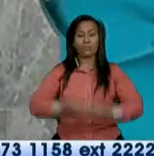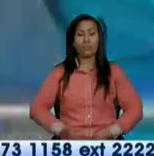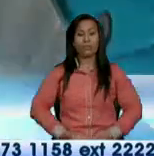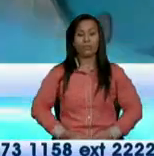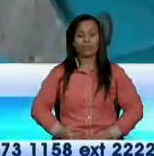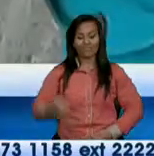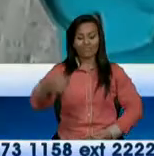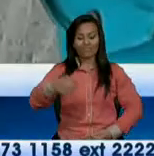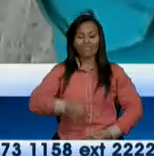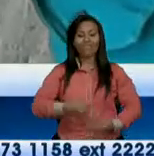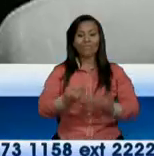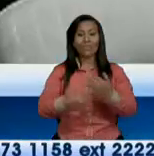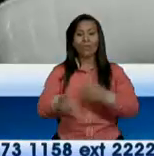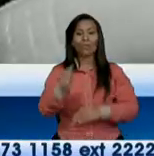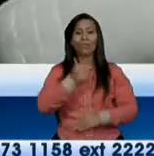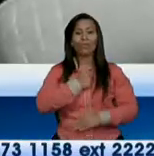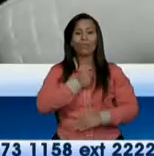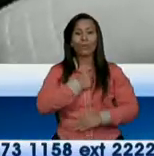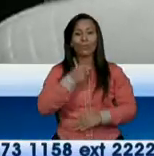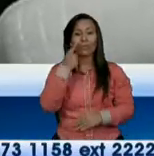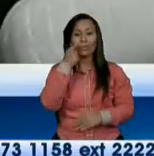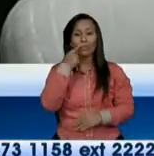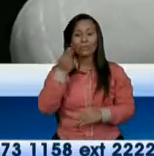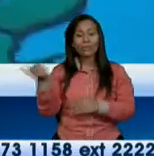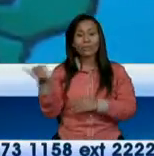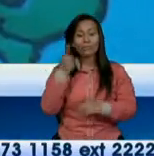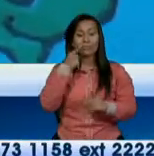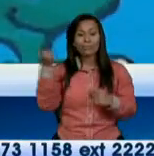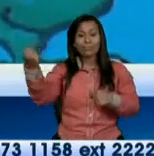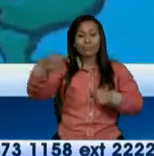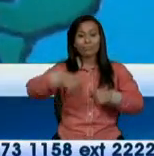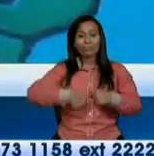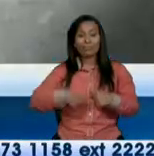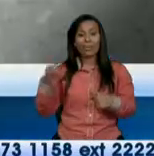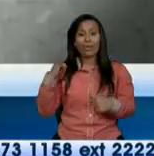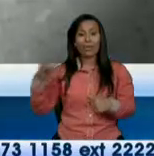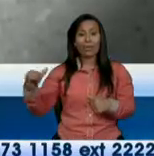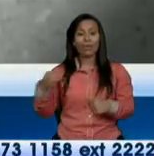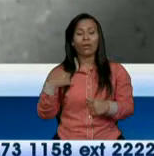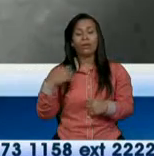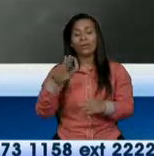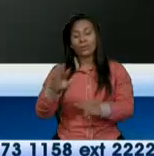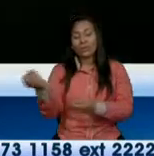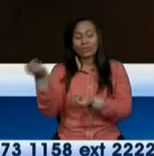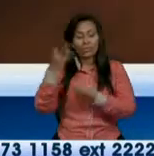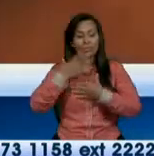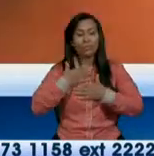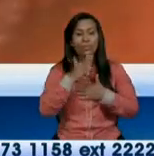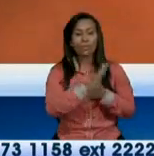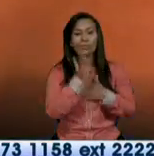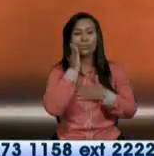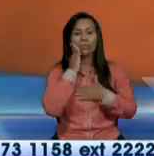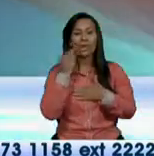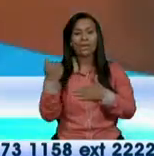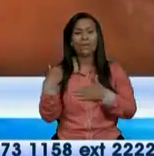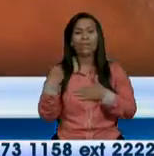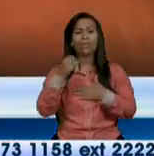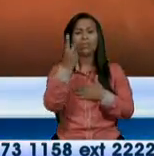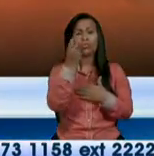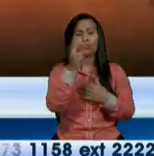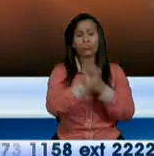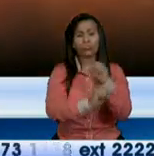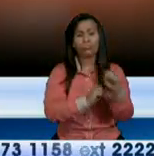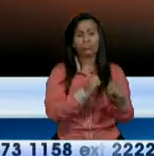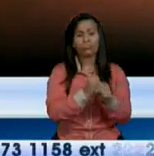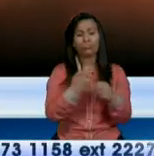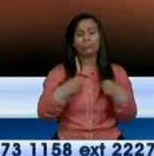y el hijo que espera sería de su propio padre. Así lo denunció su progenitora. Tiene recién 12 añitos y no